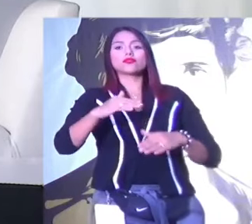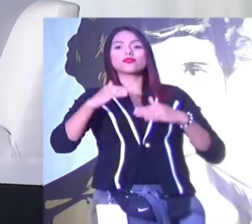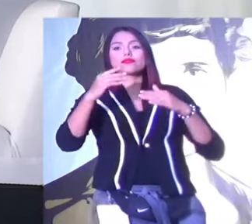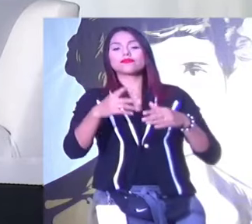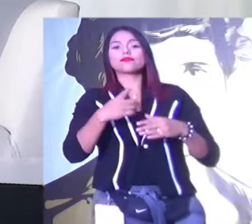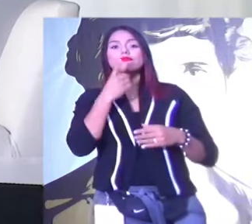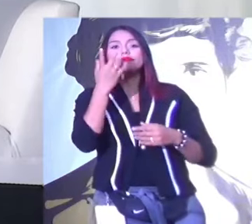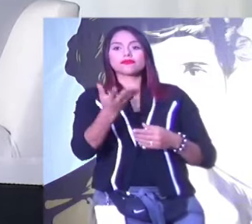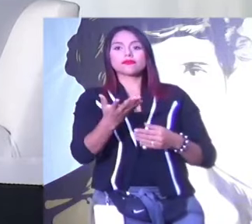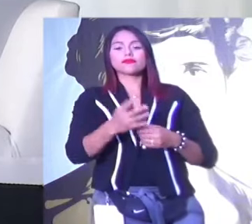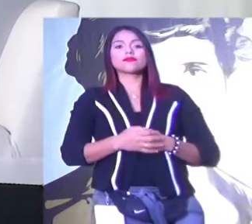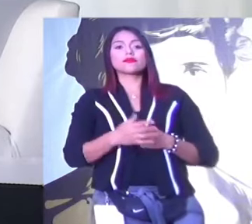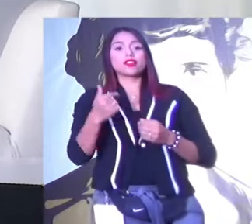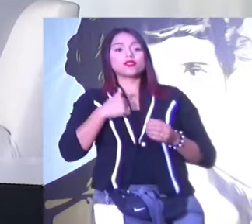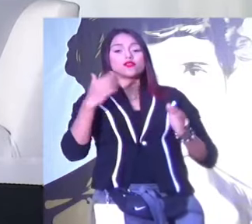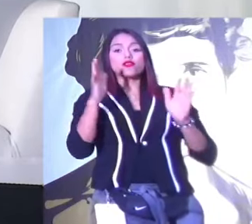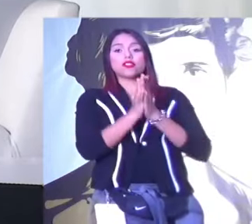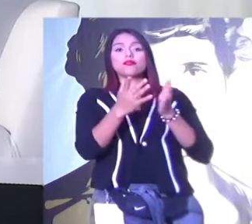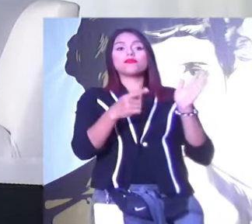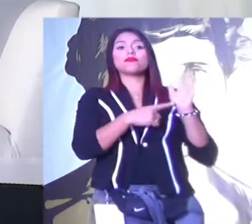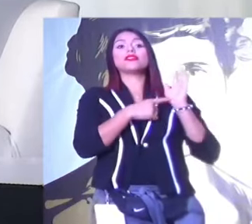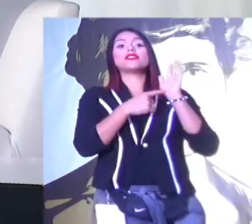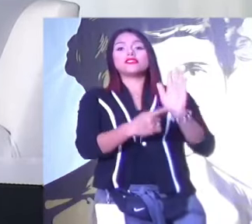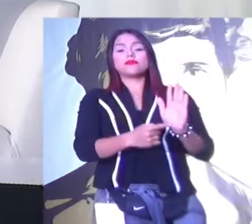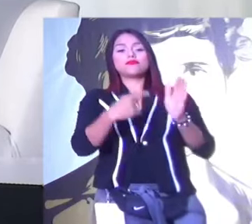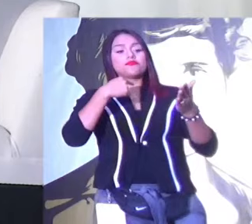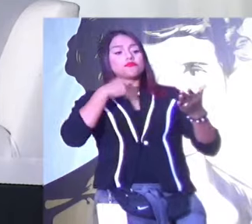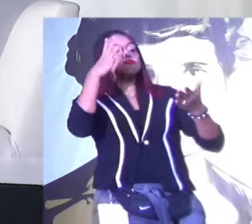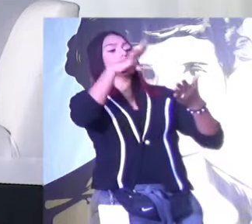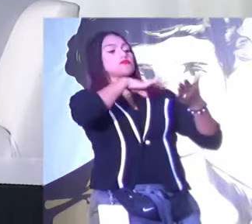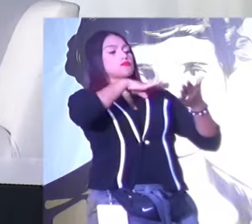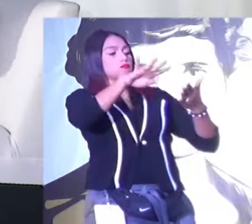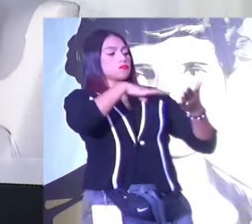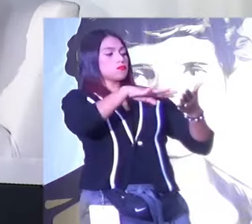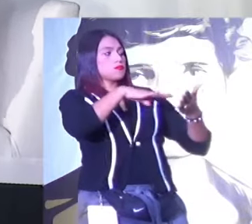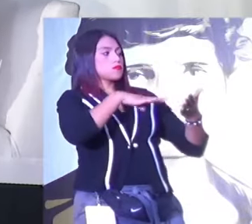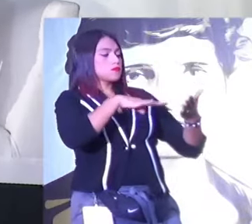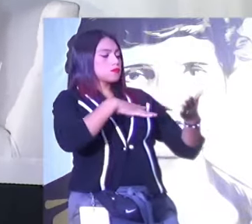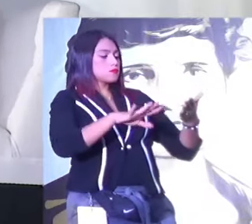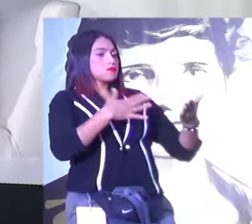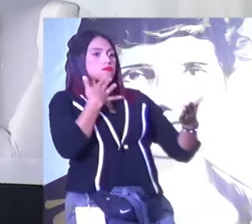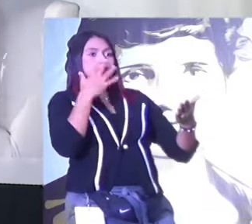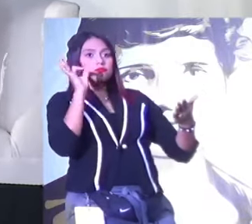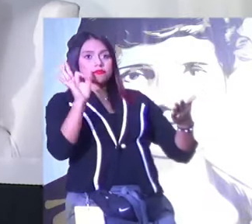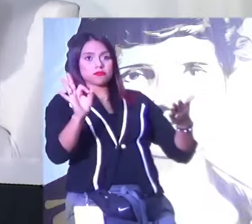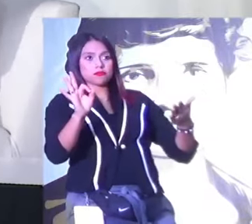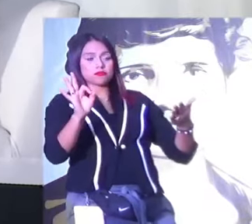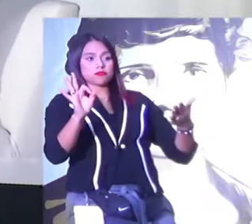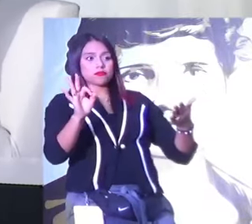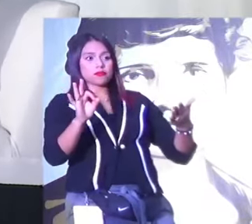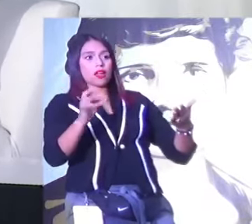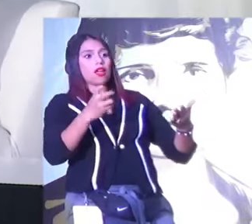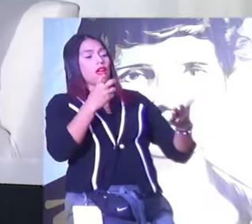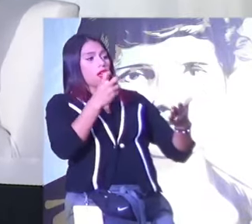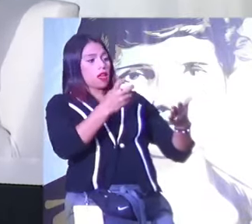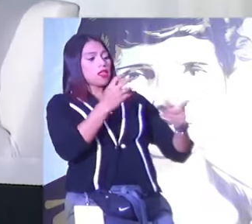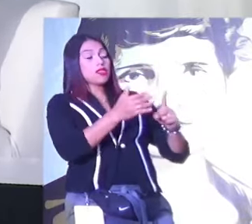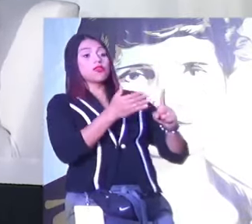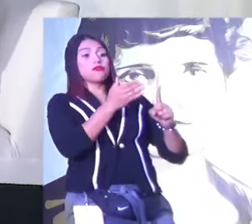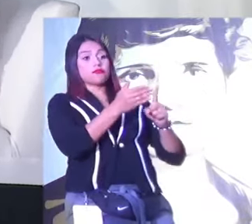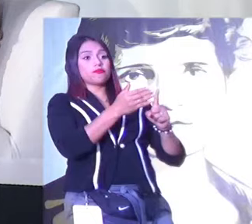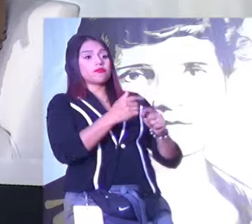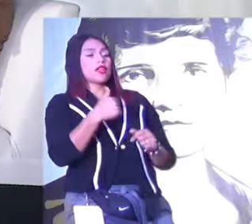porque yo lo presenté en voz alta, una lectura, ¿no? Entonces, pues desde un principio eso fue la intención, ¿no?